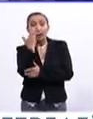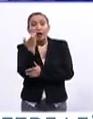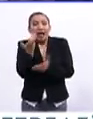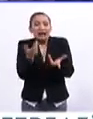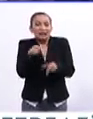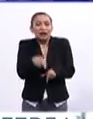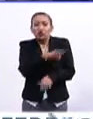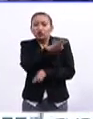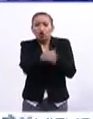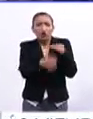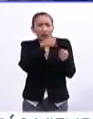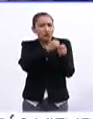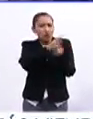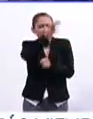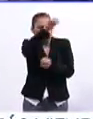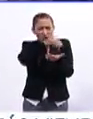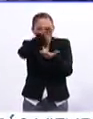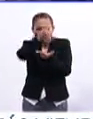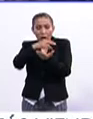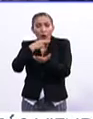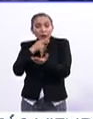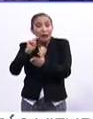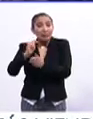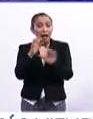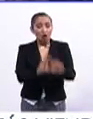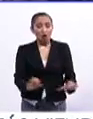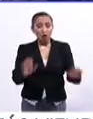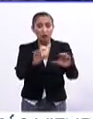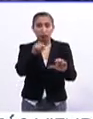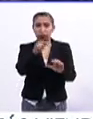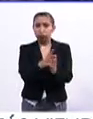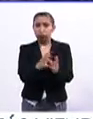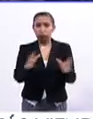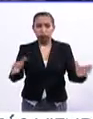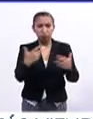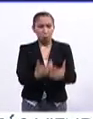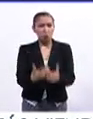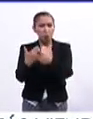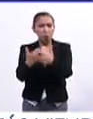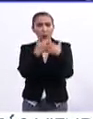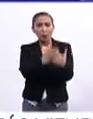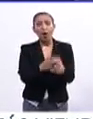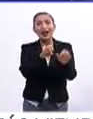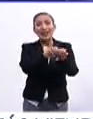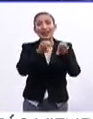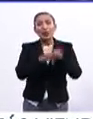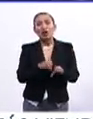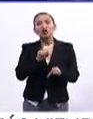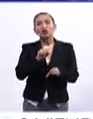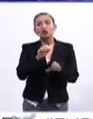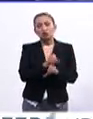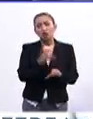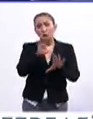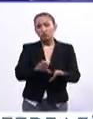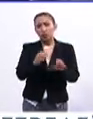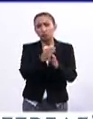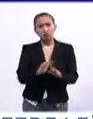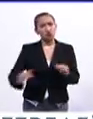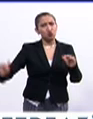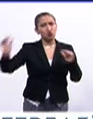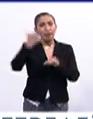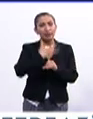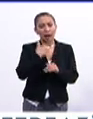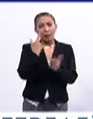buscamos hacer con todos los datos y con el uso de tecnologías de grandes capacidades como es el equipo de supercómputo que tiene